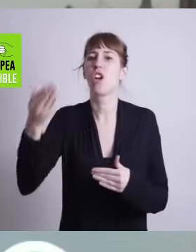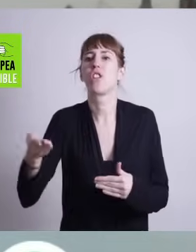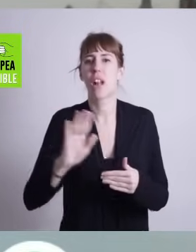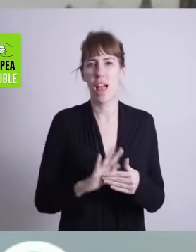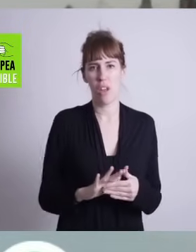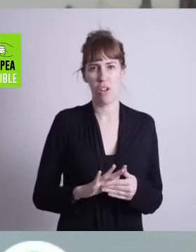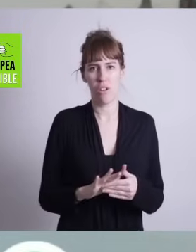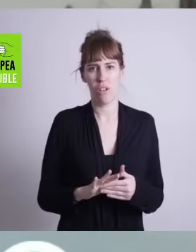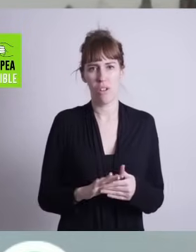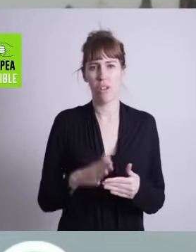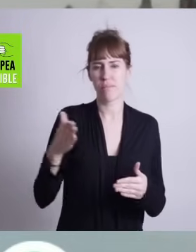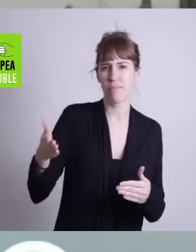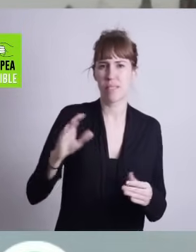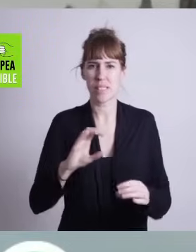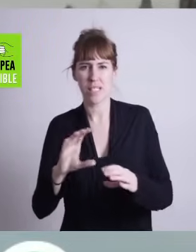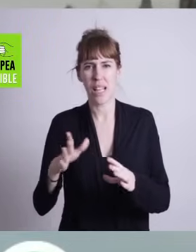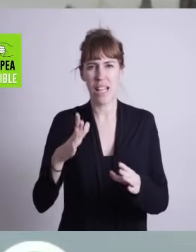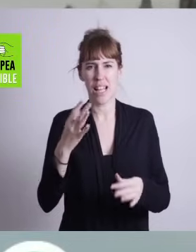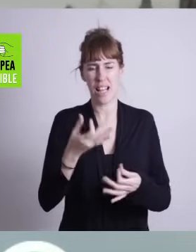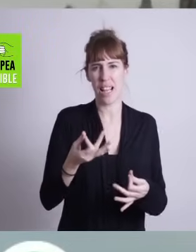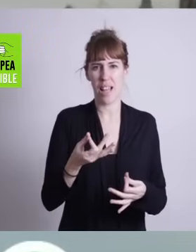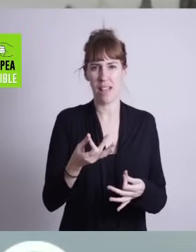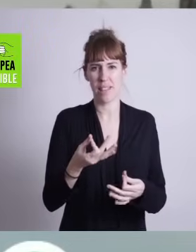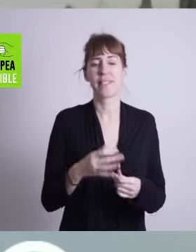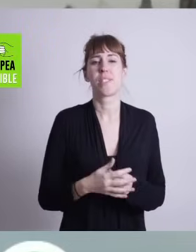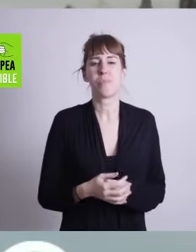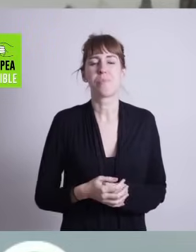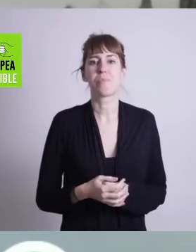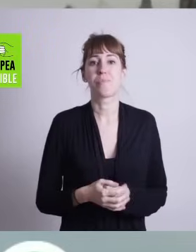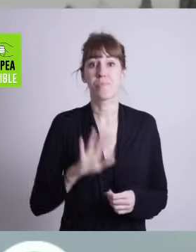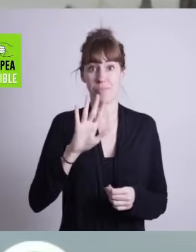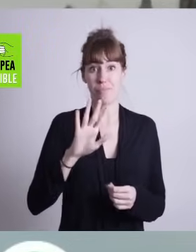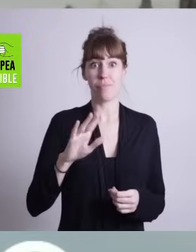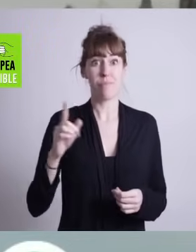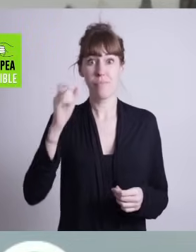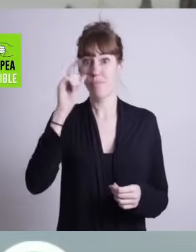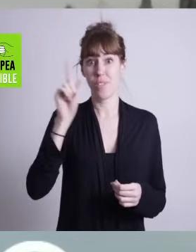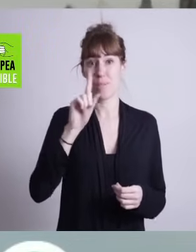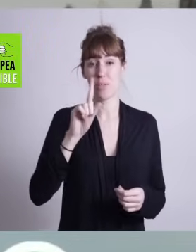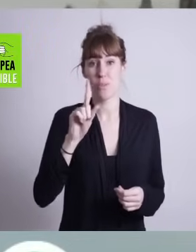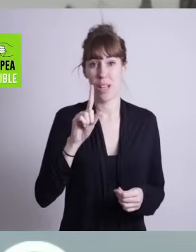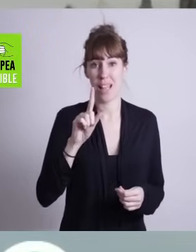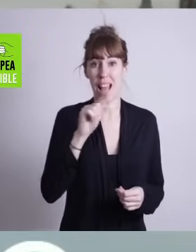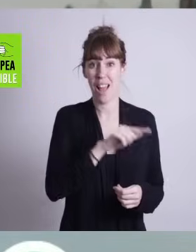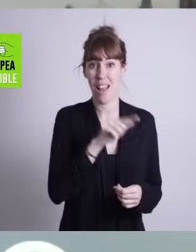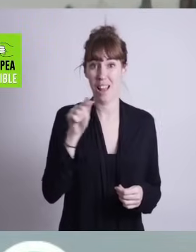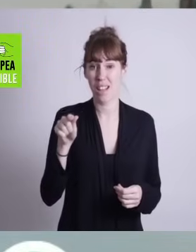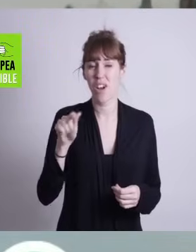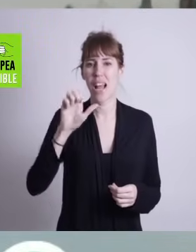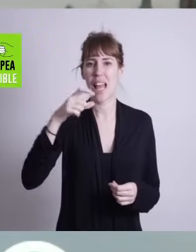o clarividentes. Pero claro, lo que no nos damos cuenta es que estos dos sentidos son los que están más ligados a nuestro ego.